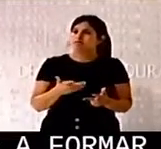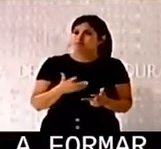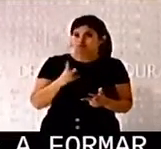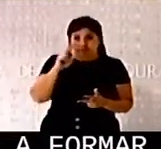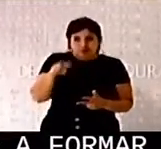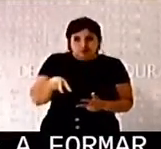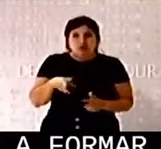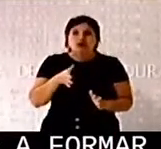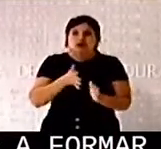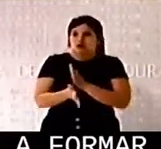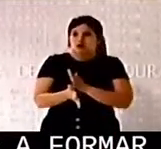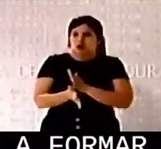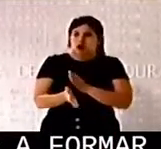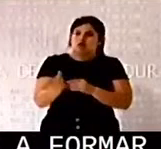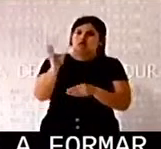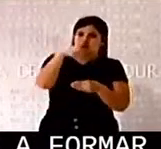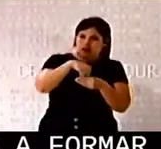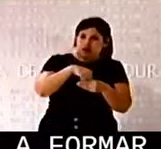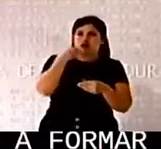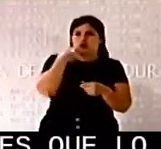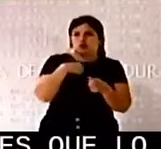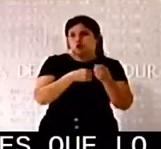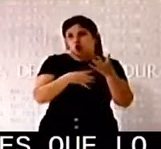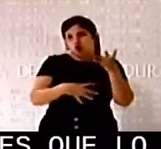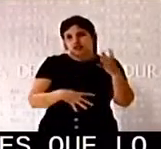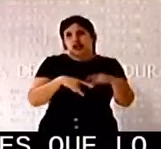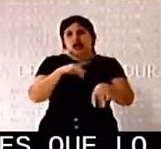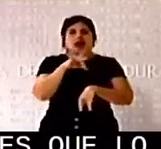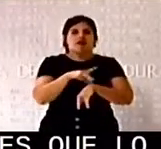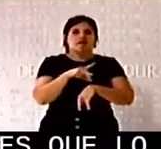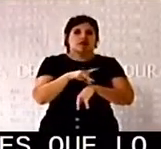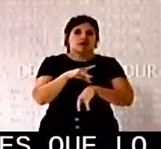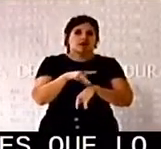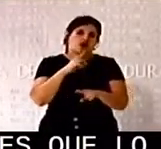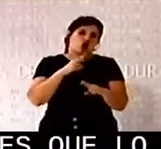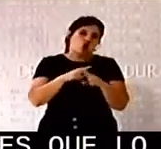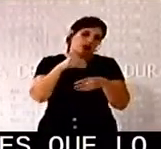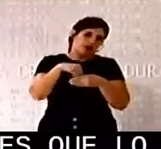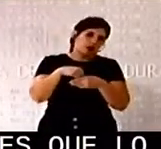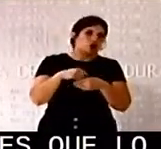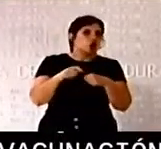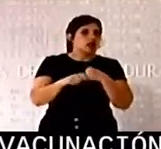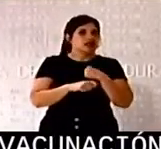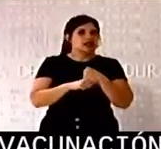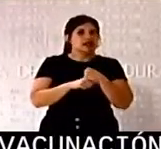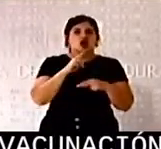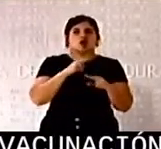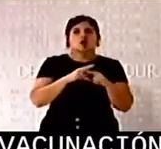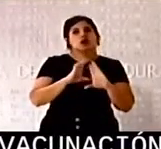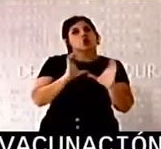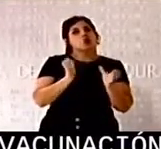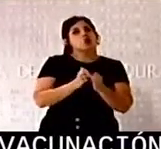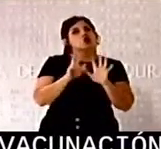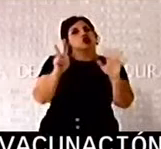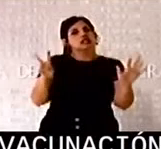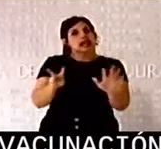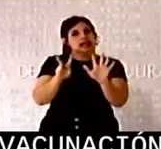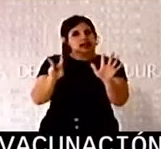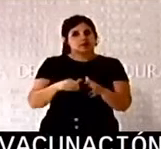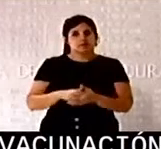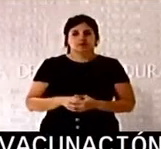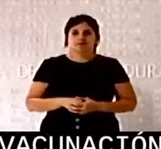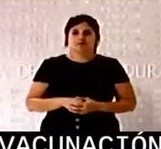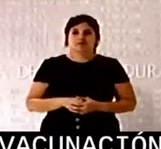otras enfermedades, que lo denominamos dentro de la estrategia de vacunación grupo 7.